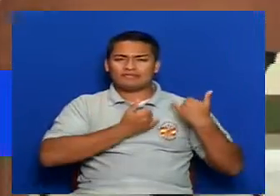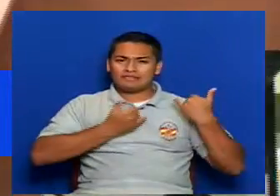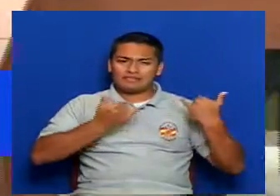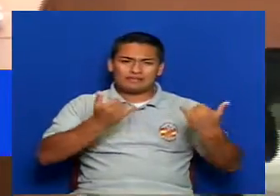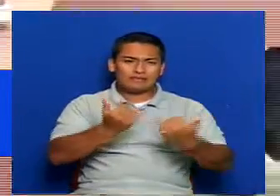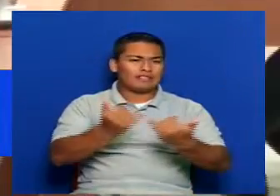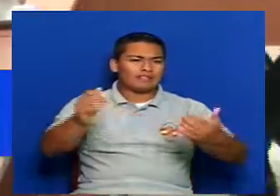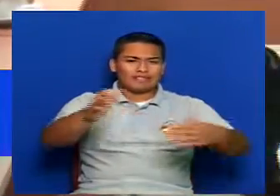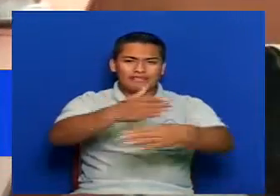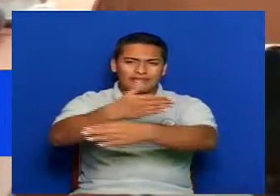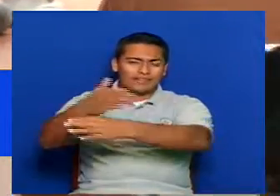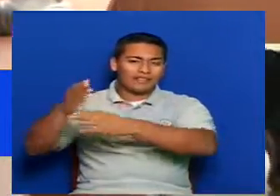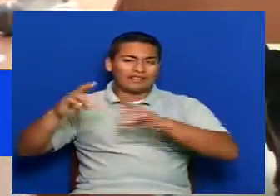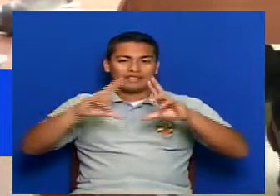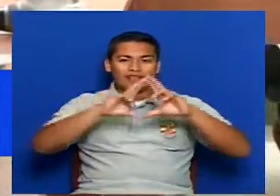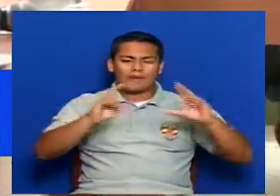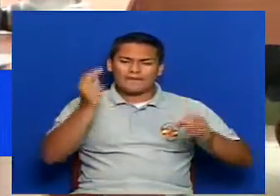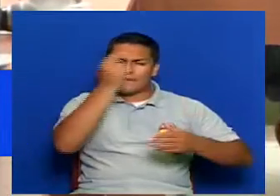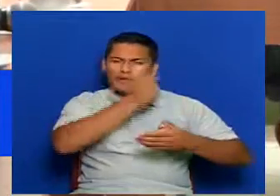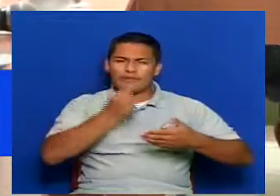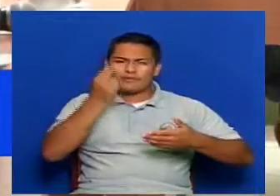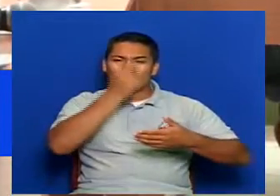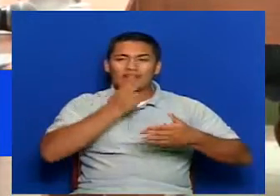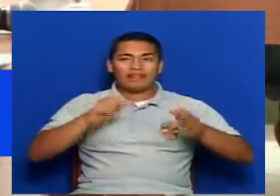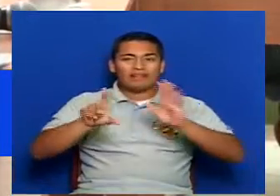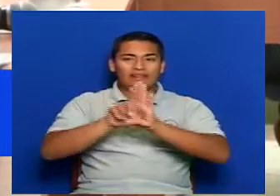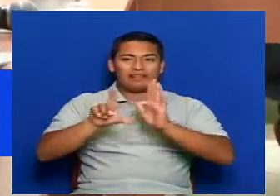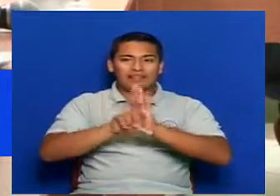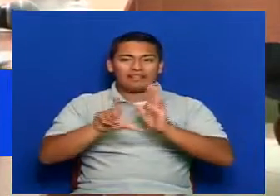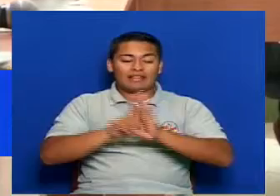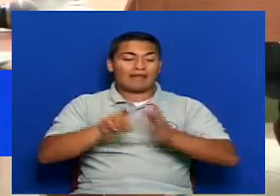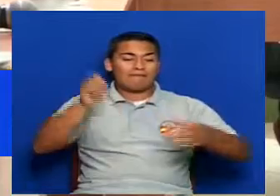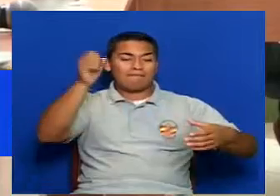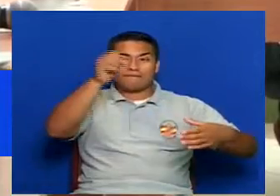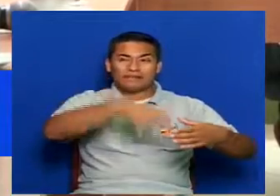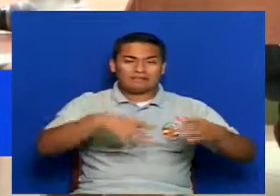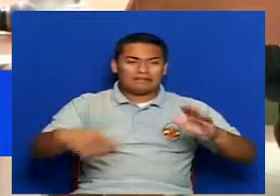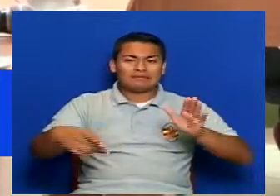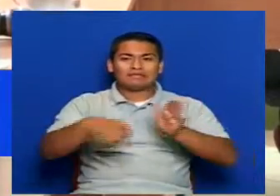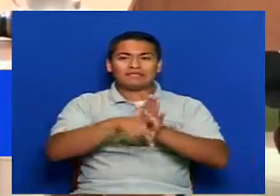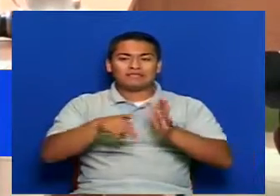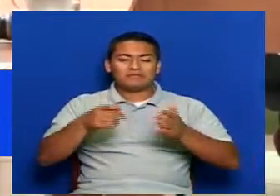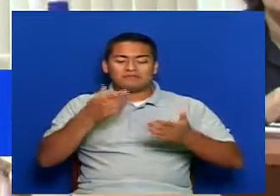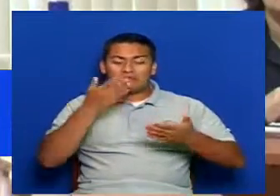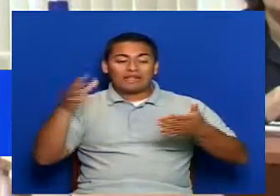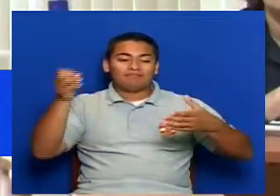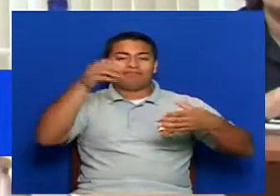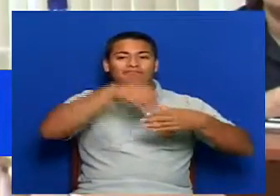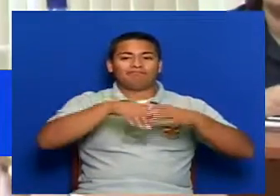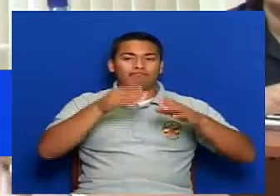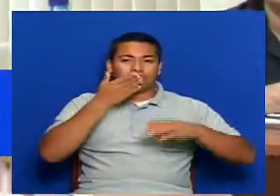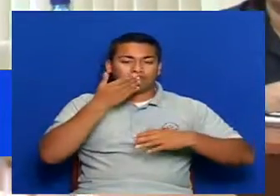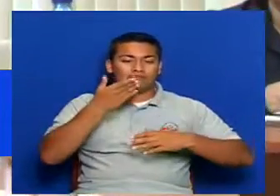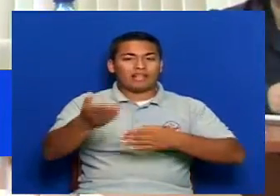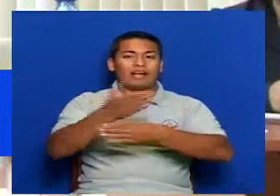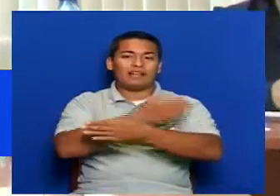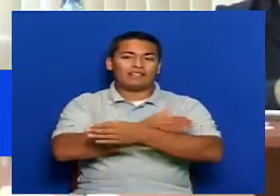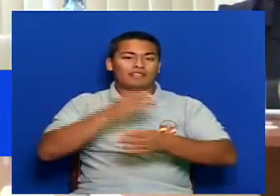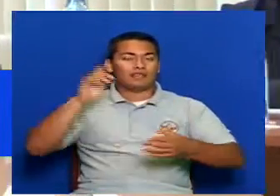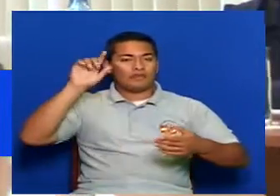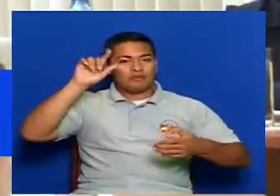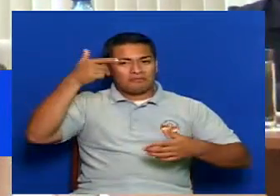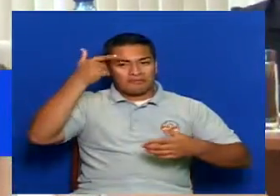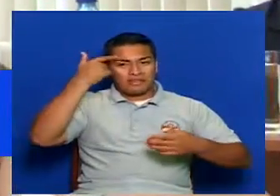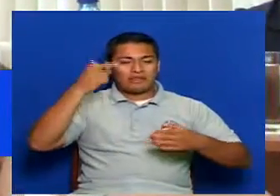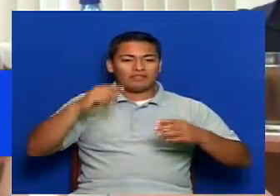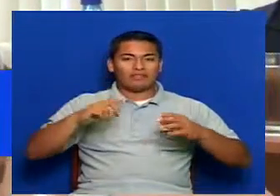del país que es la ley de residuos sólidos peligrosos y no peligrosos estuvimos consensuándolo con los gobiernos regionales del caribe